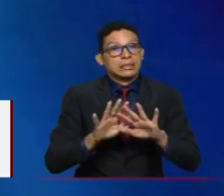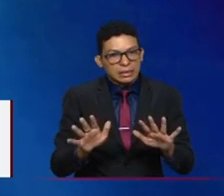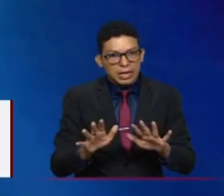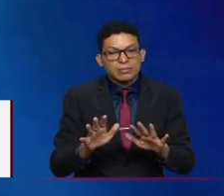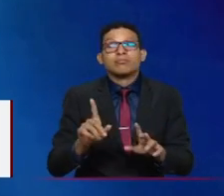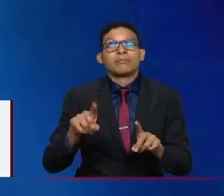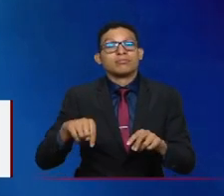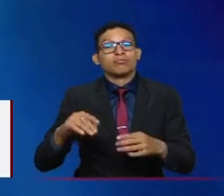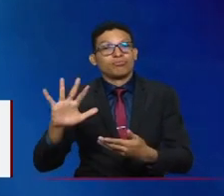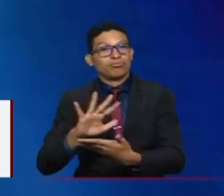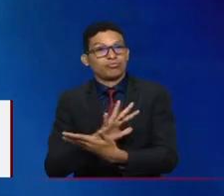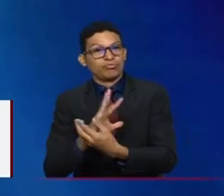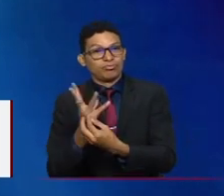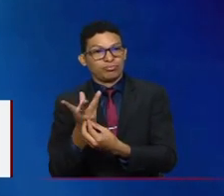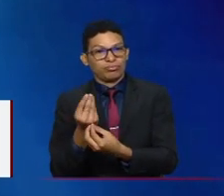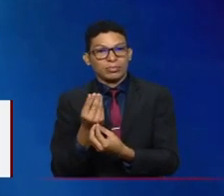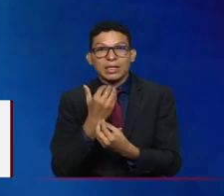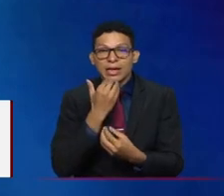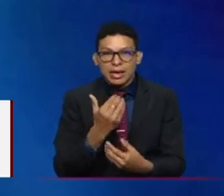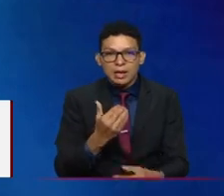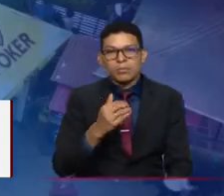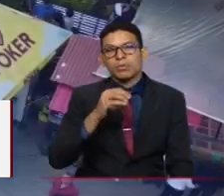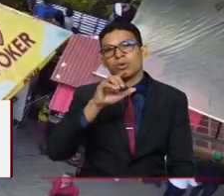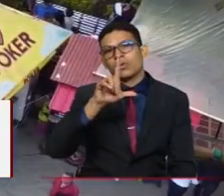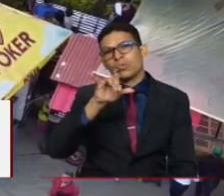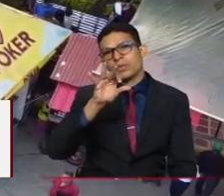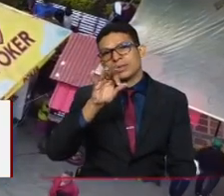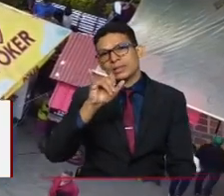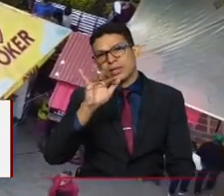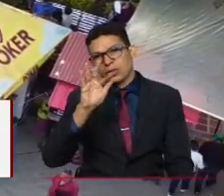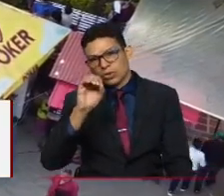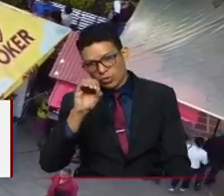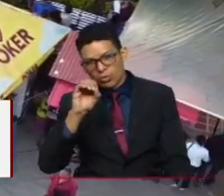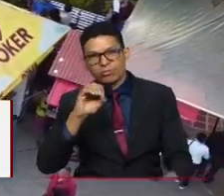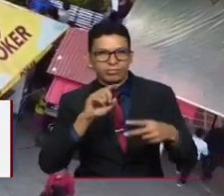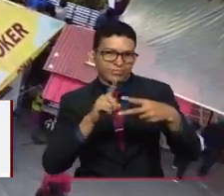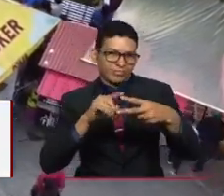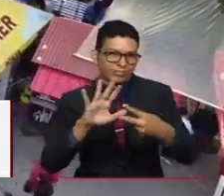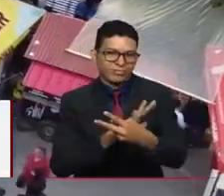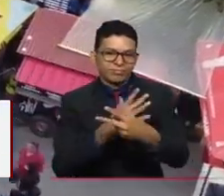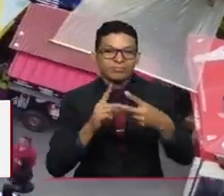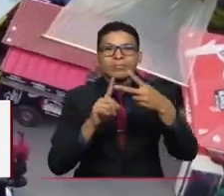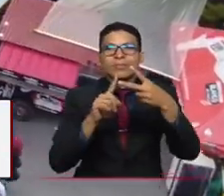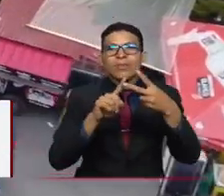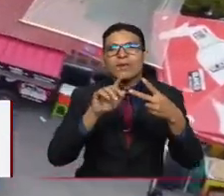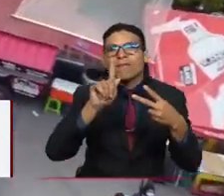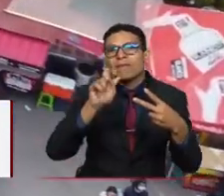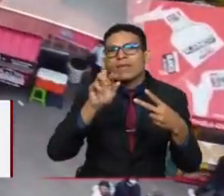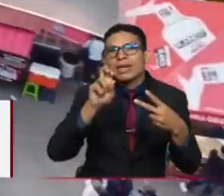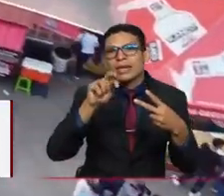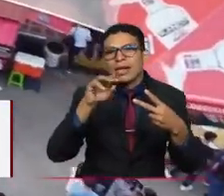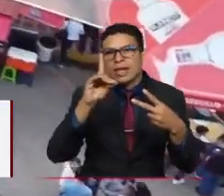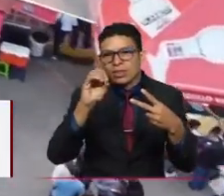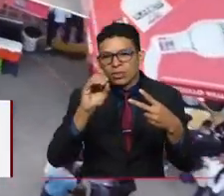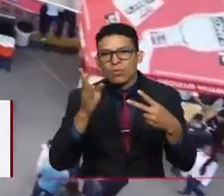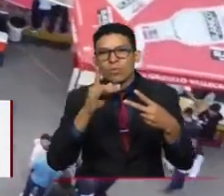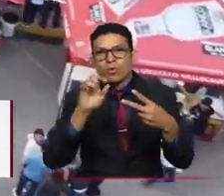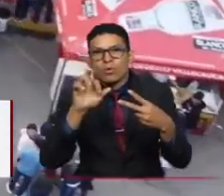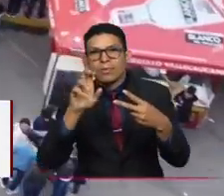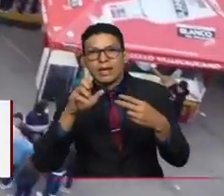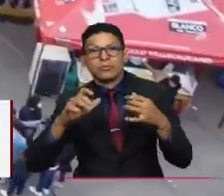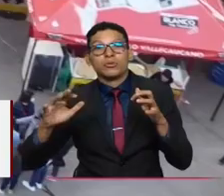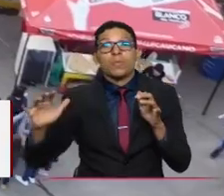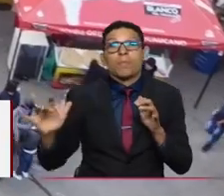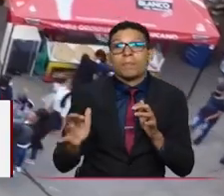artistas muy buenos como Luisito Muñoz Tenemos también a Fernando burbano tenemos Los Inquietos del